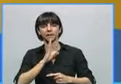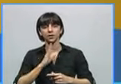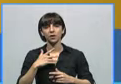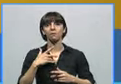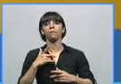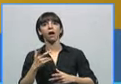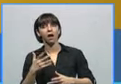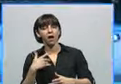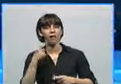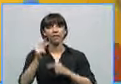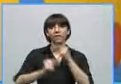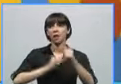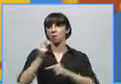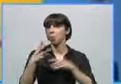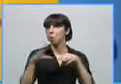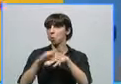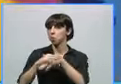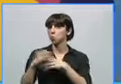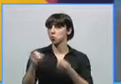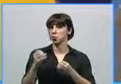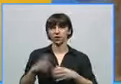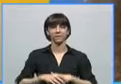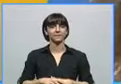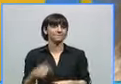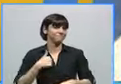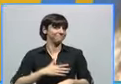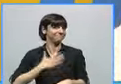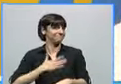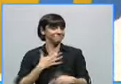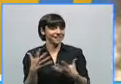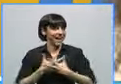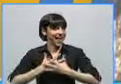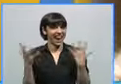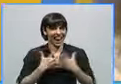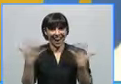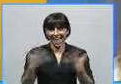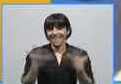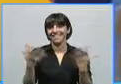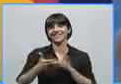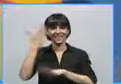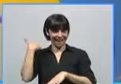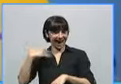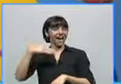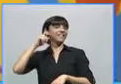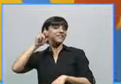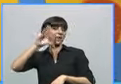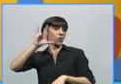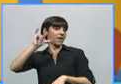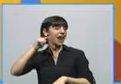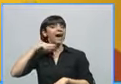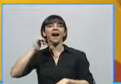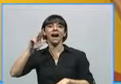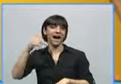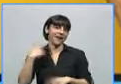eh fuimos eficientes una alegría muy grande me me Había tocado ganar oro en Guadalajara y bueno este seguramente será mi último